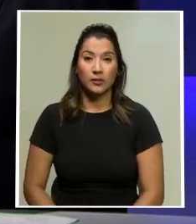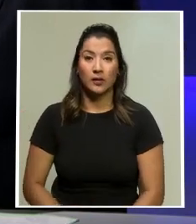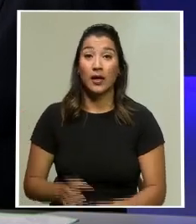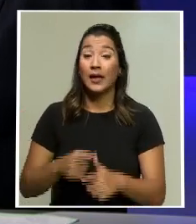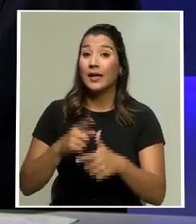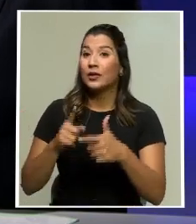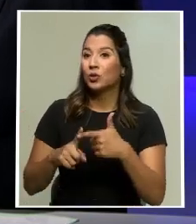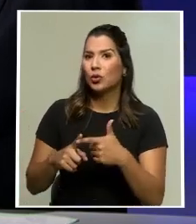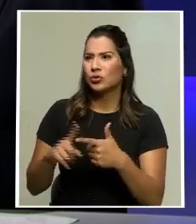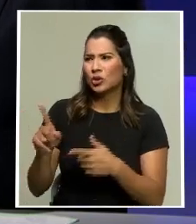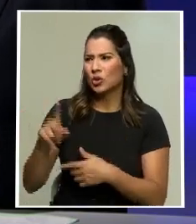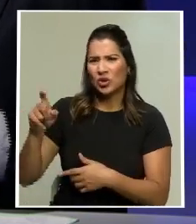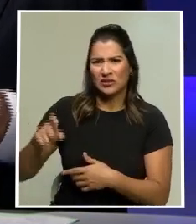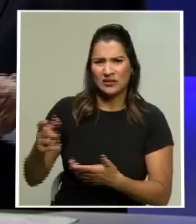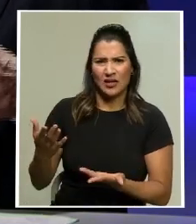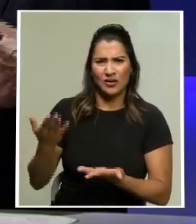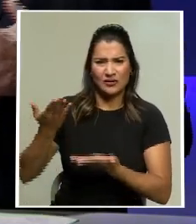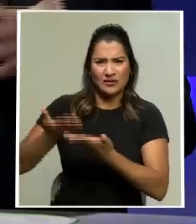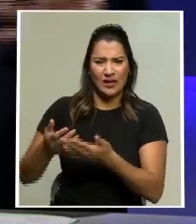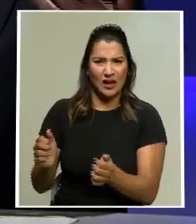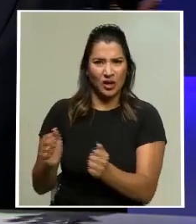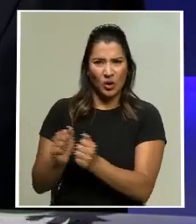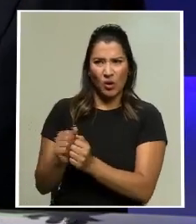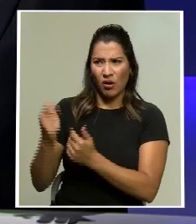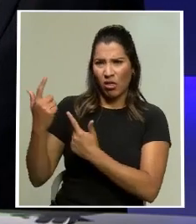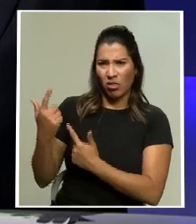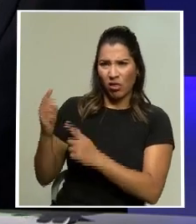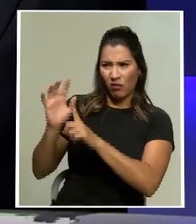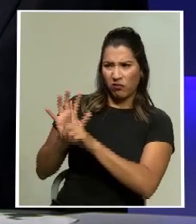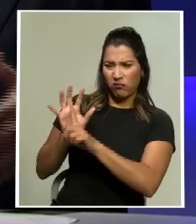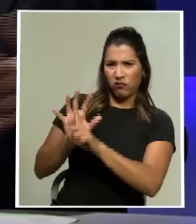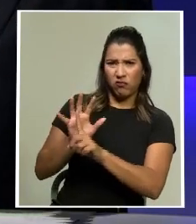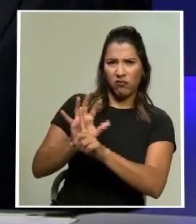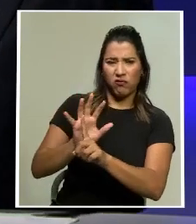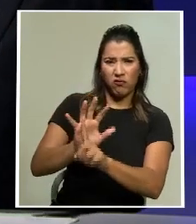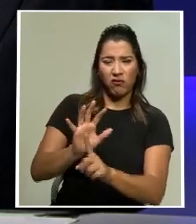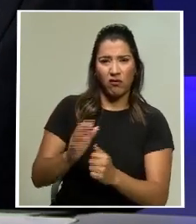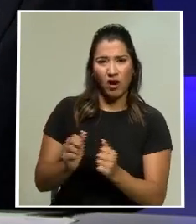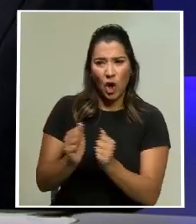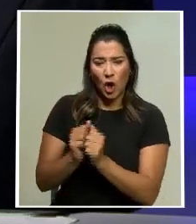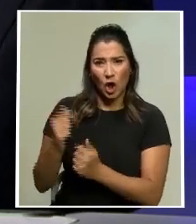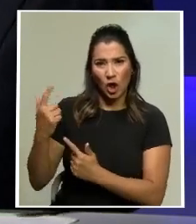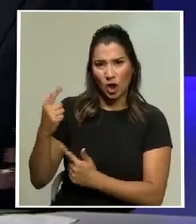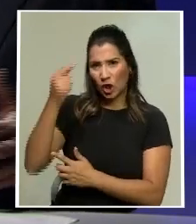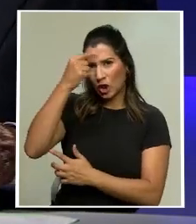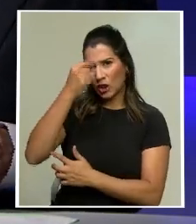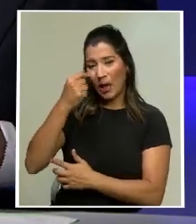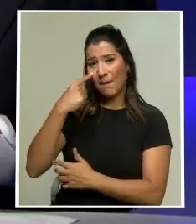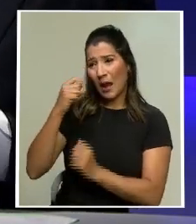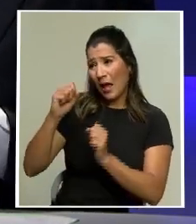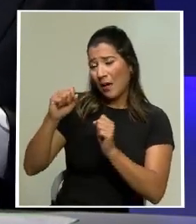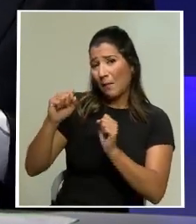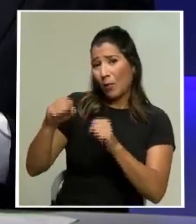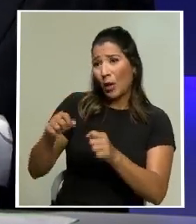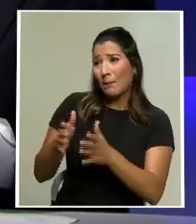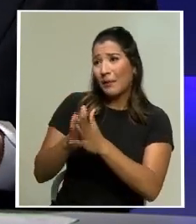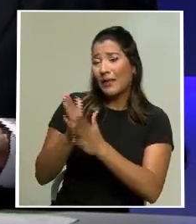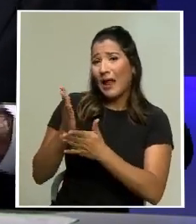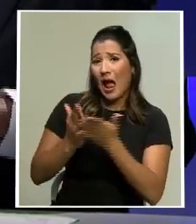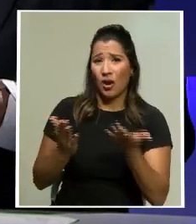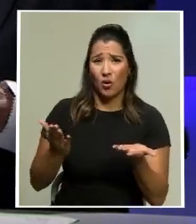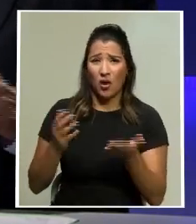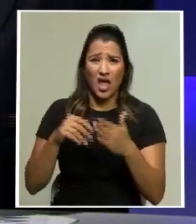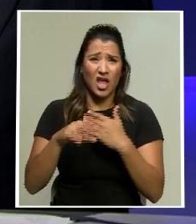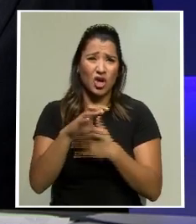Entonces era innecesario llegar con tanto pertrecho de guerra con militares para una cosa que en Costa Rica es